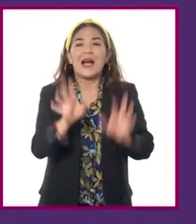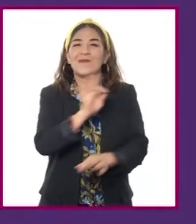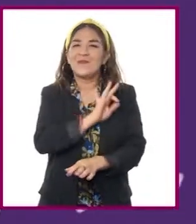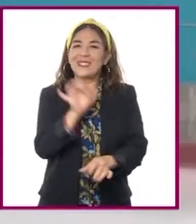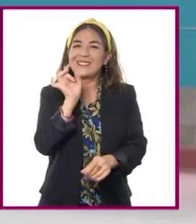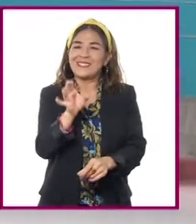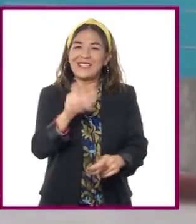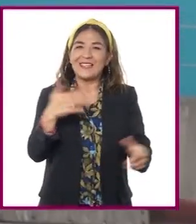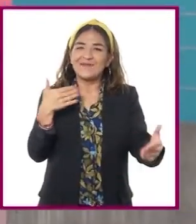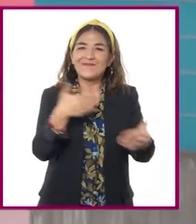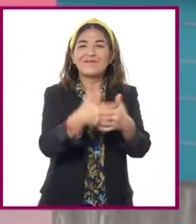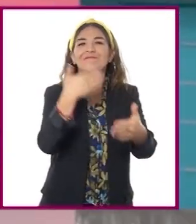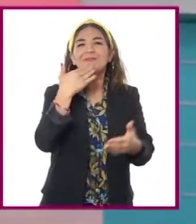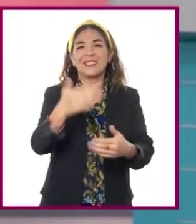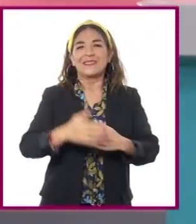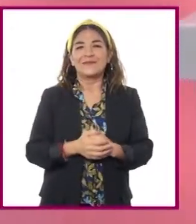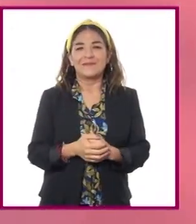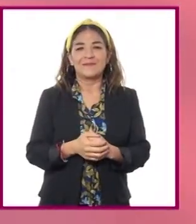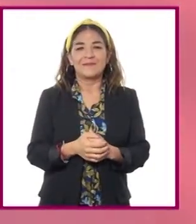meta.